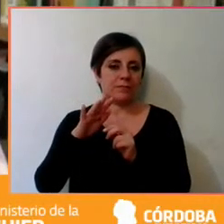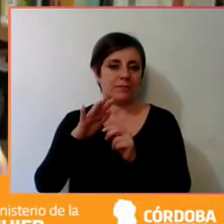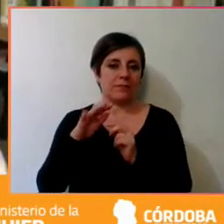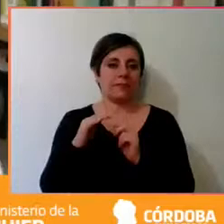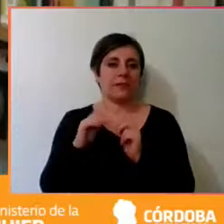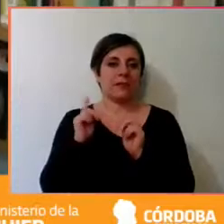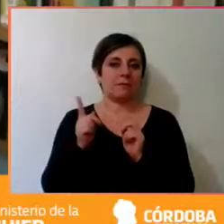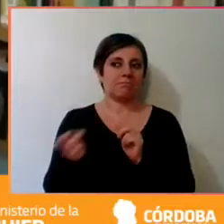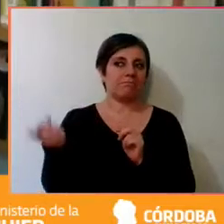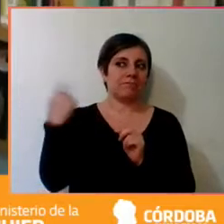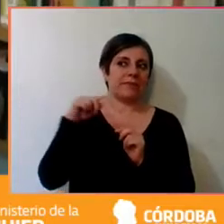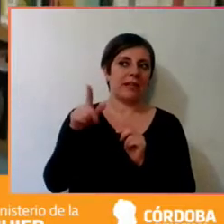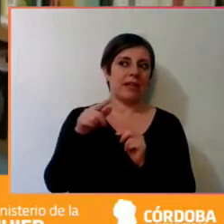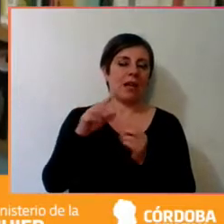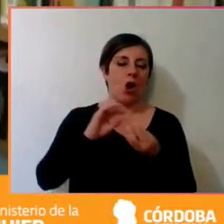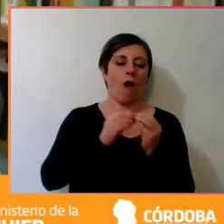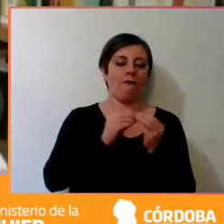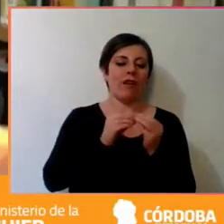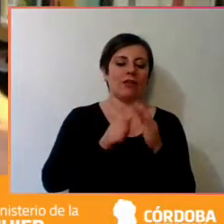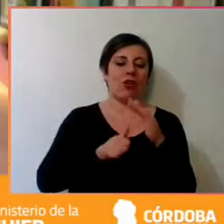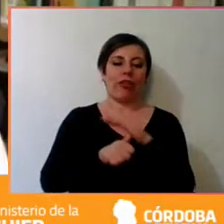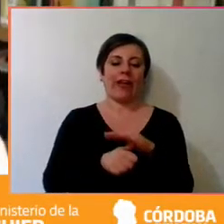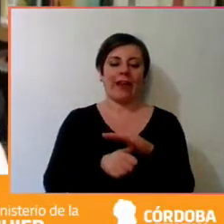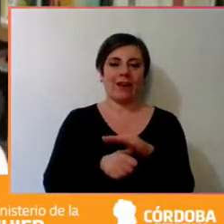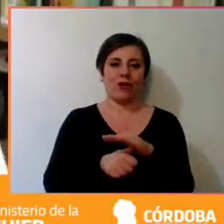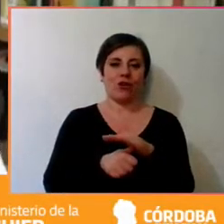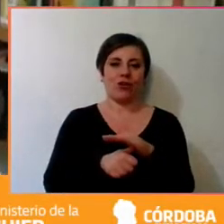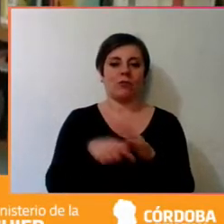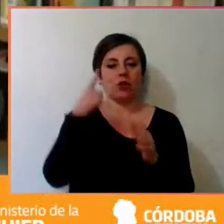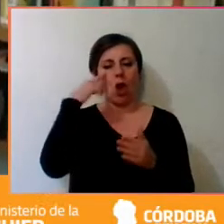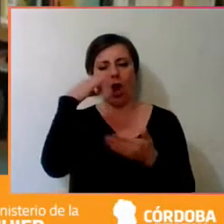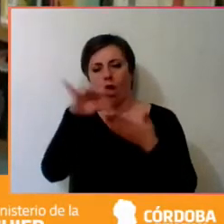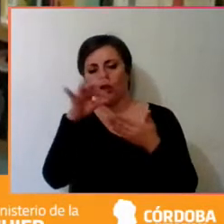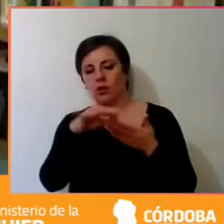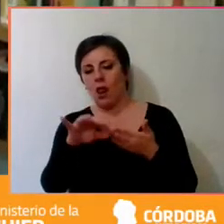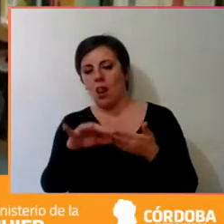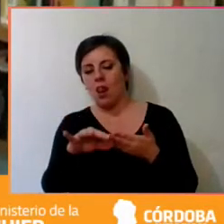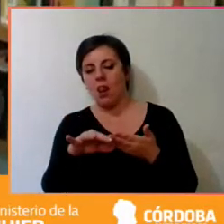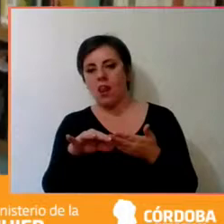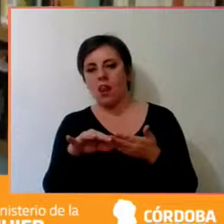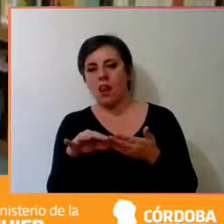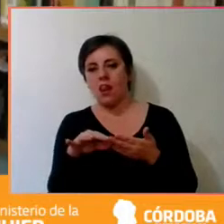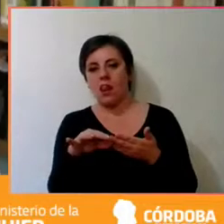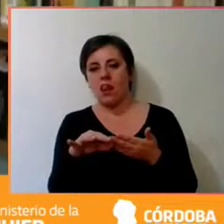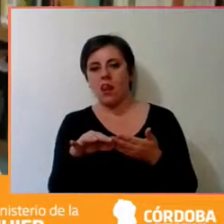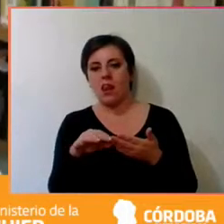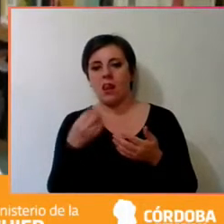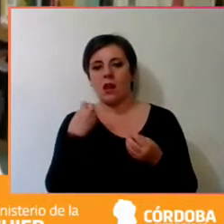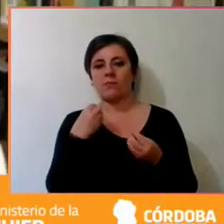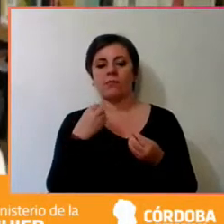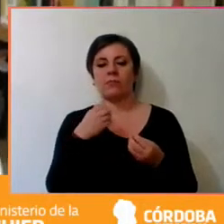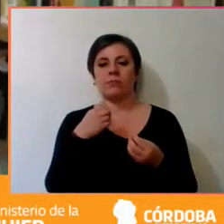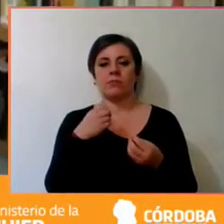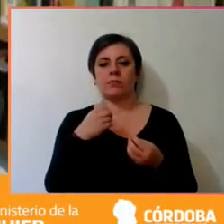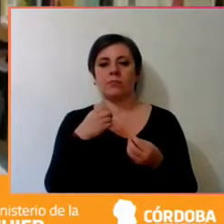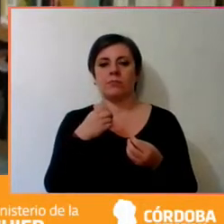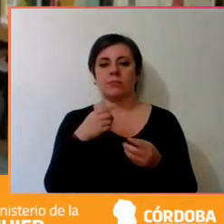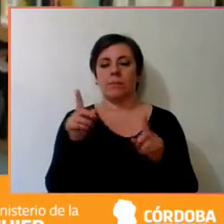a conflictos de género. El tema del control, de la movilidad por parte de